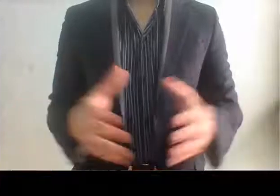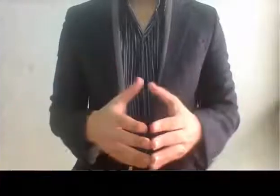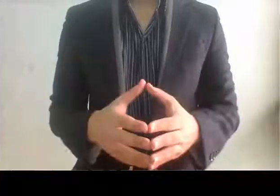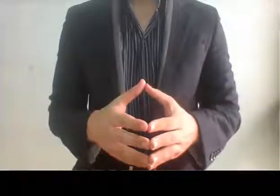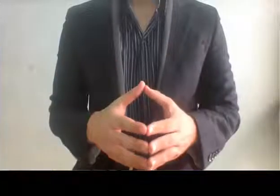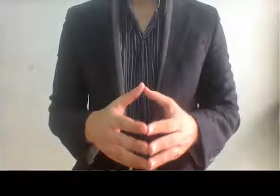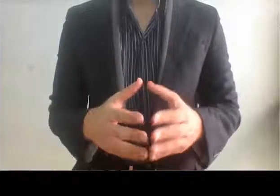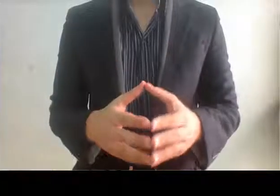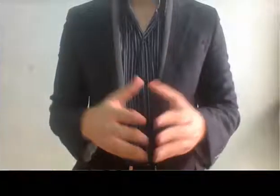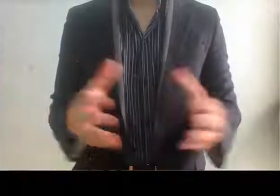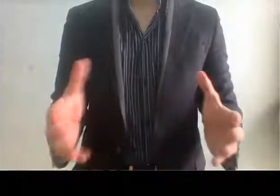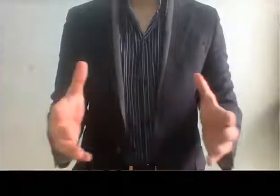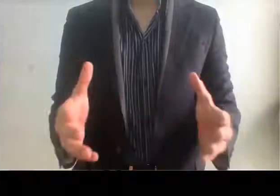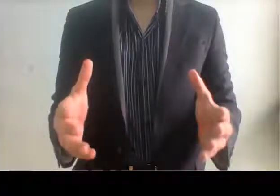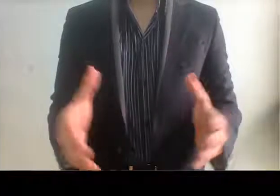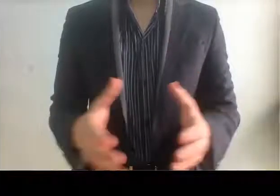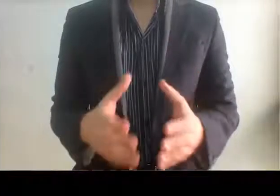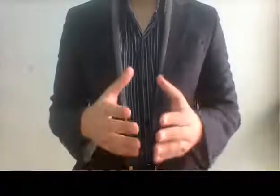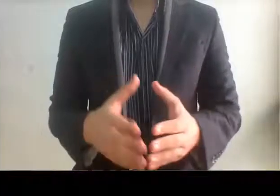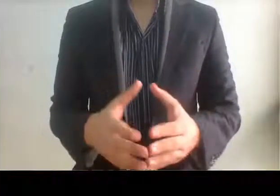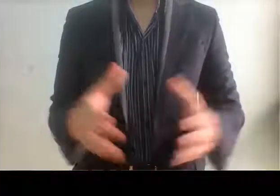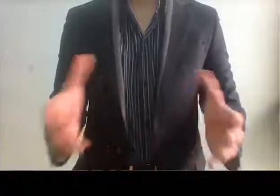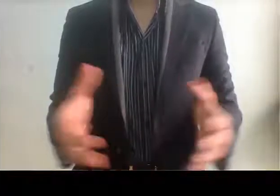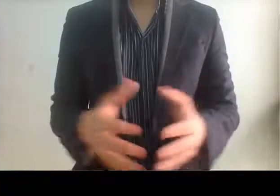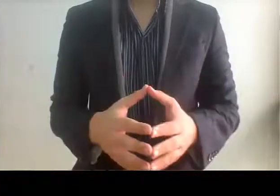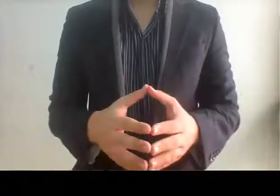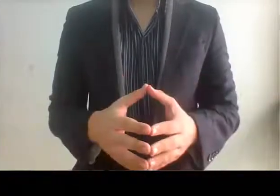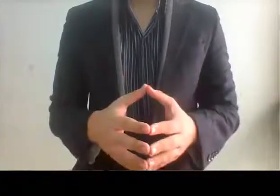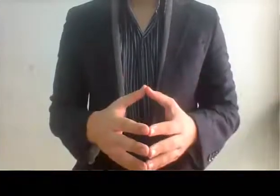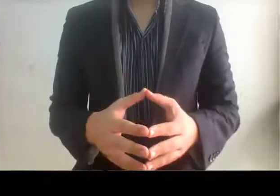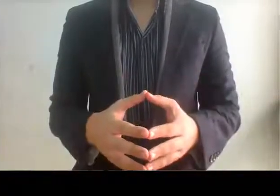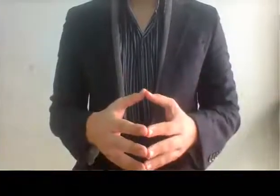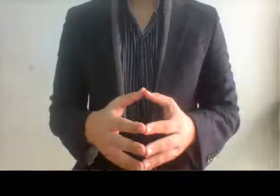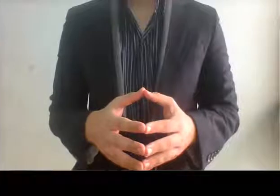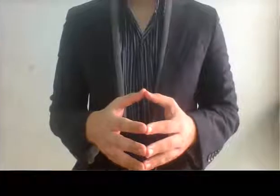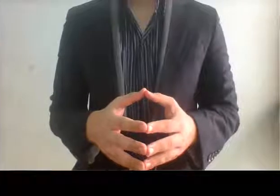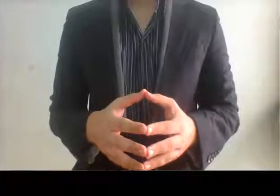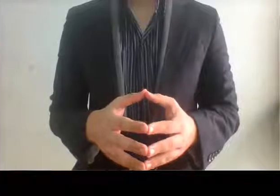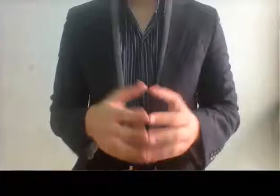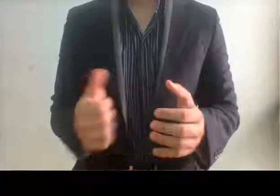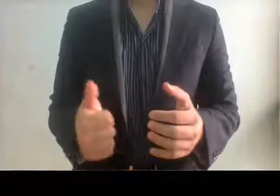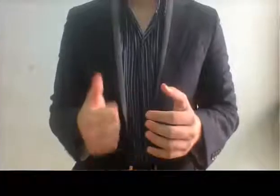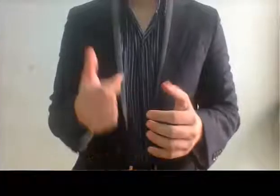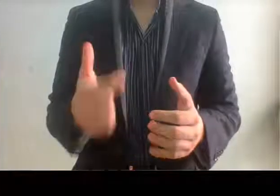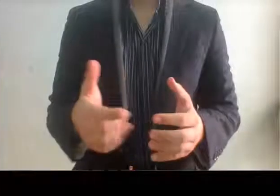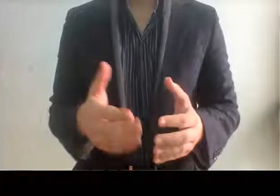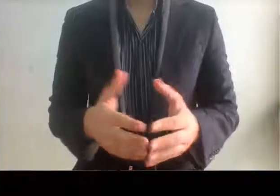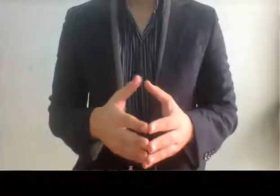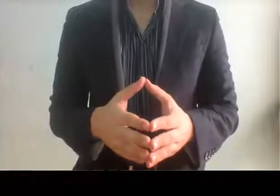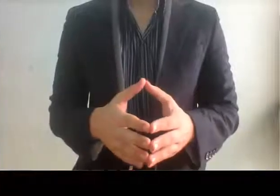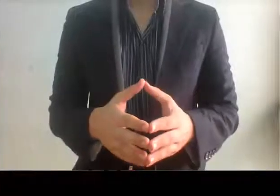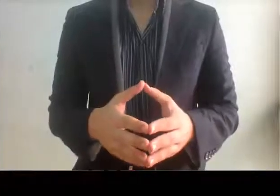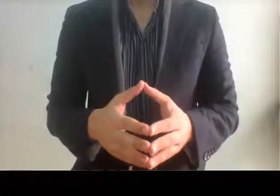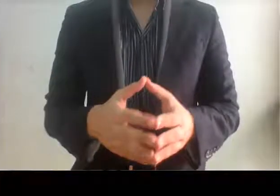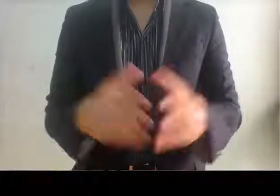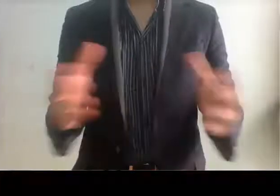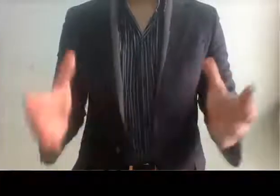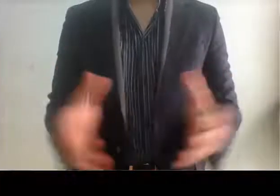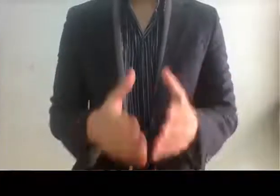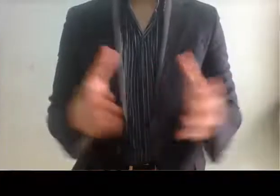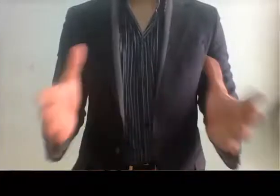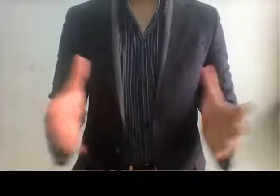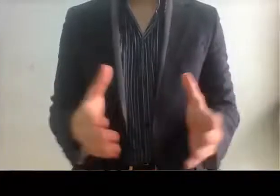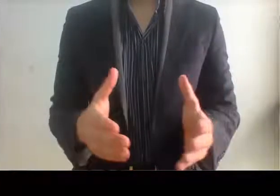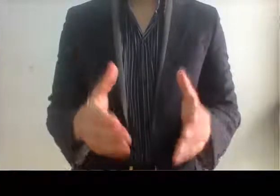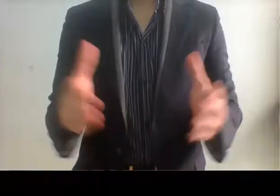Nuevamente el gobierno federal demuestra su interés por atajar el problema del COVID, el cual ha generado bastantes problemas económicos y de salud en general. Y bueno,